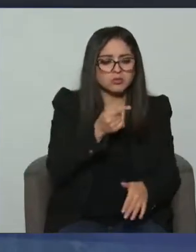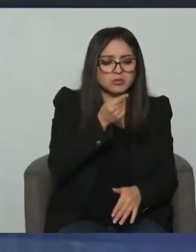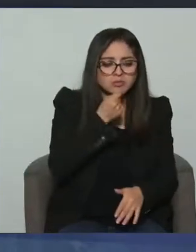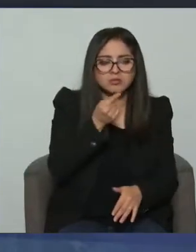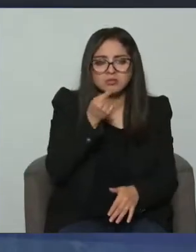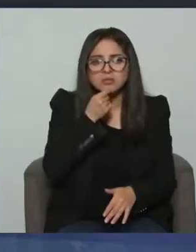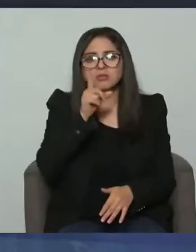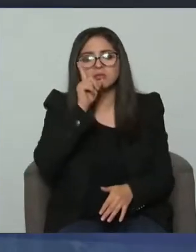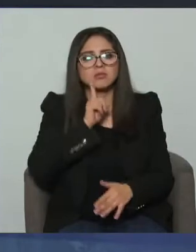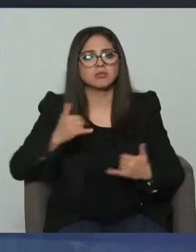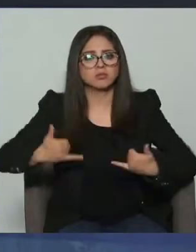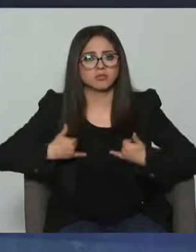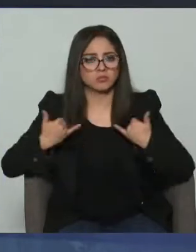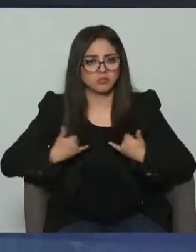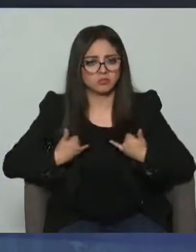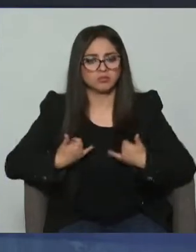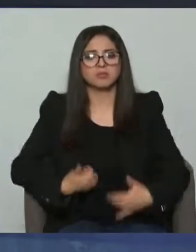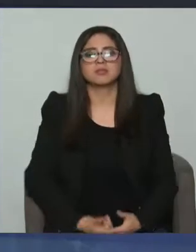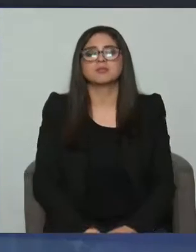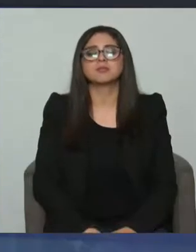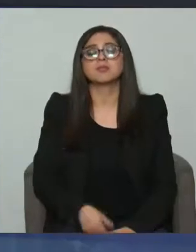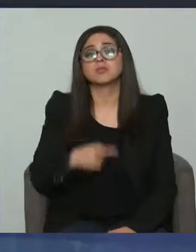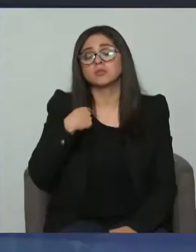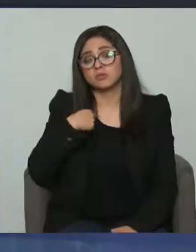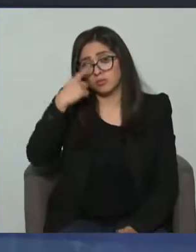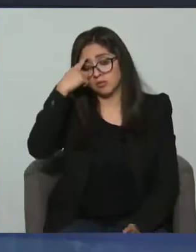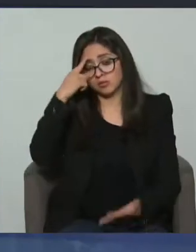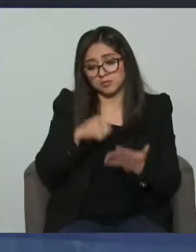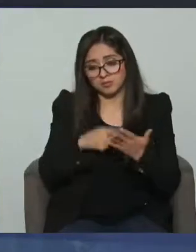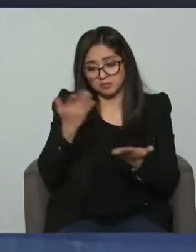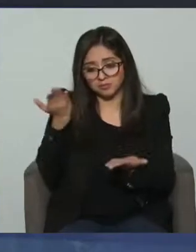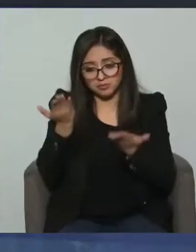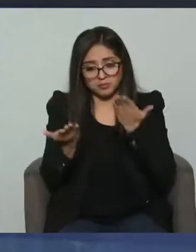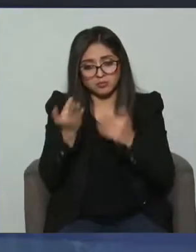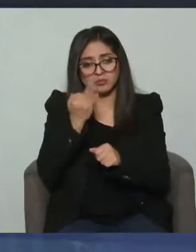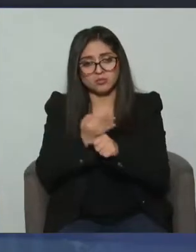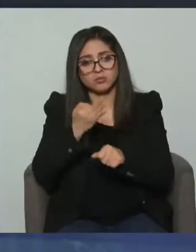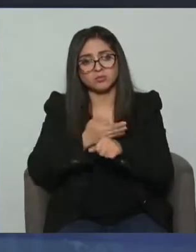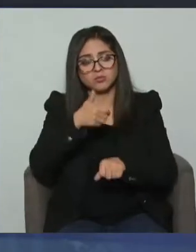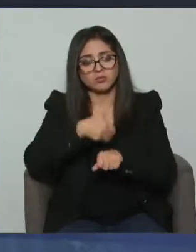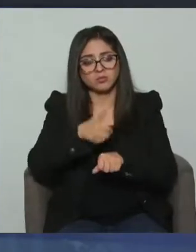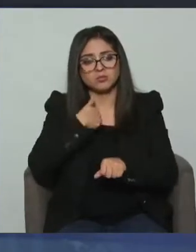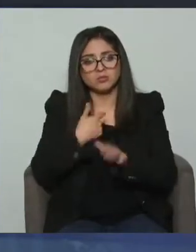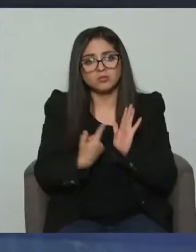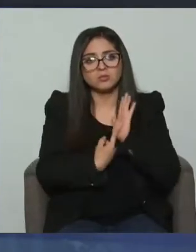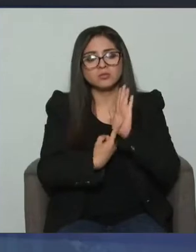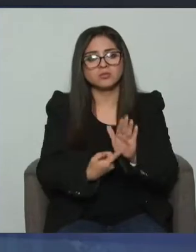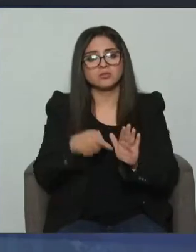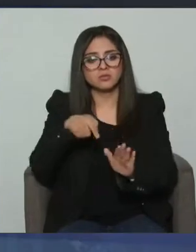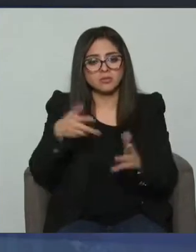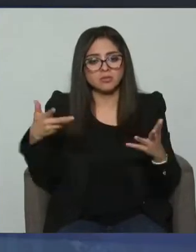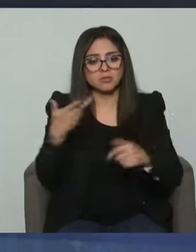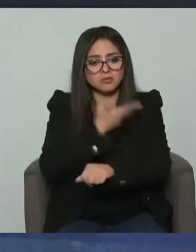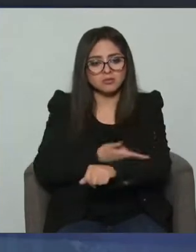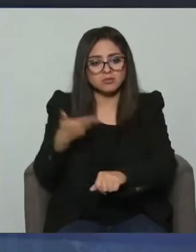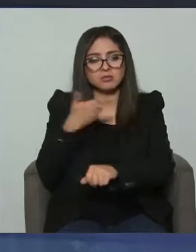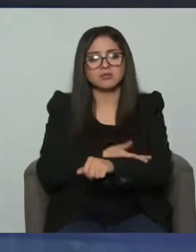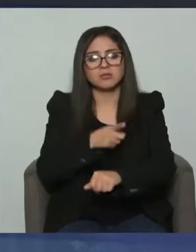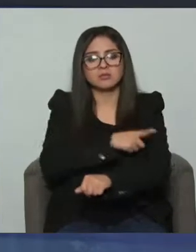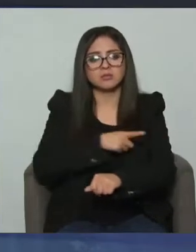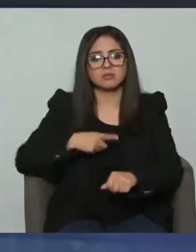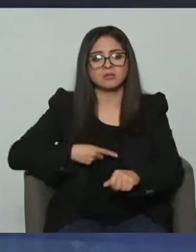Entonces, creo que este balance de Redín y los números que estamos presentando hacen mucho más urgente que se haga una estrategia,